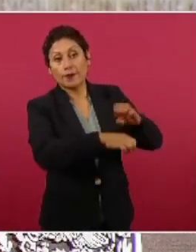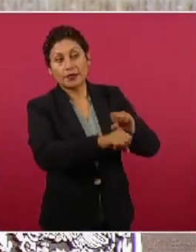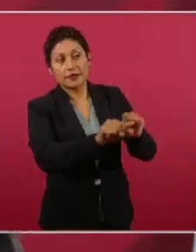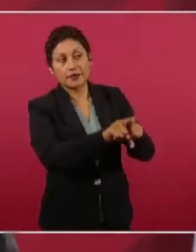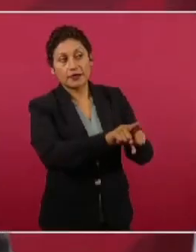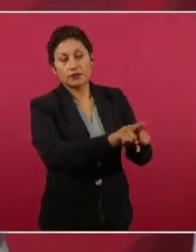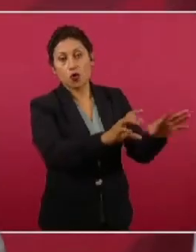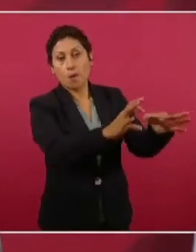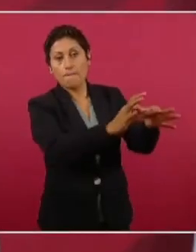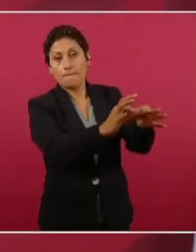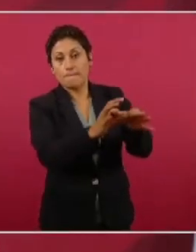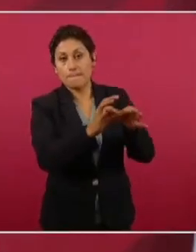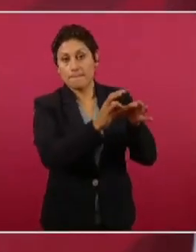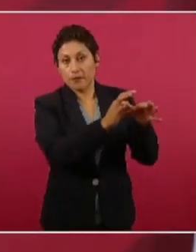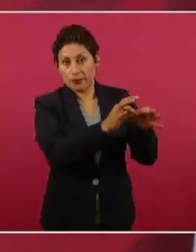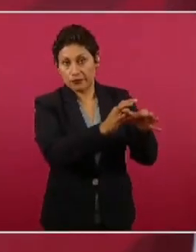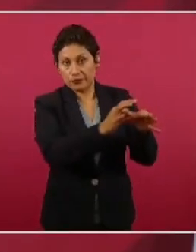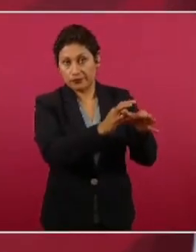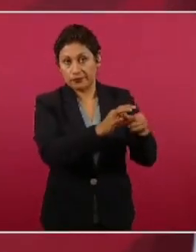Y